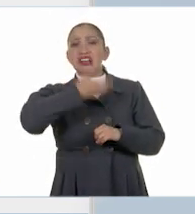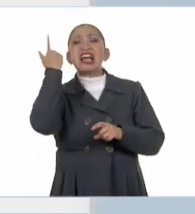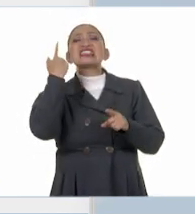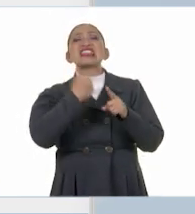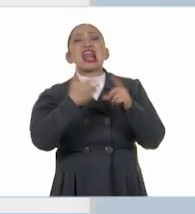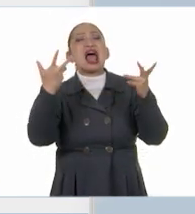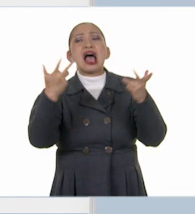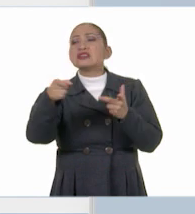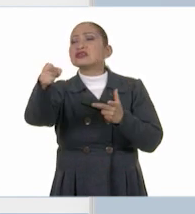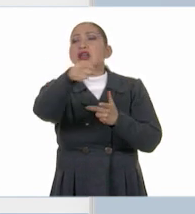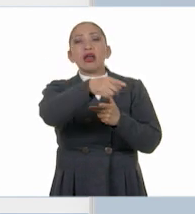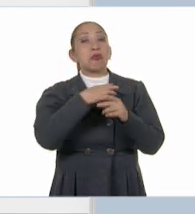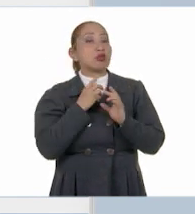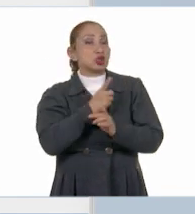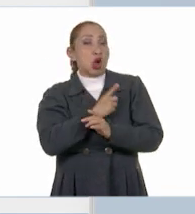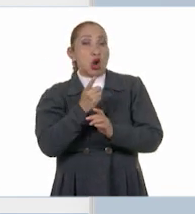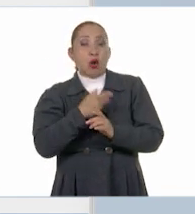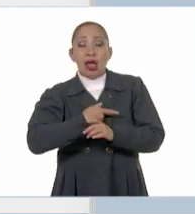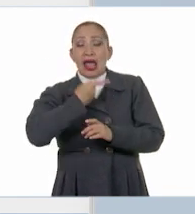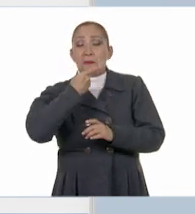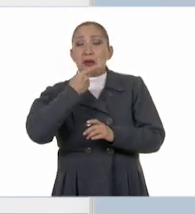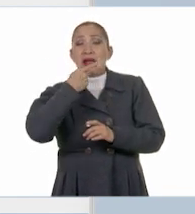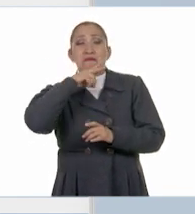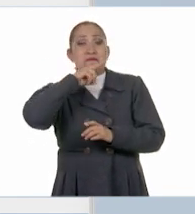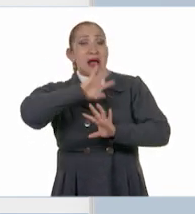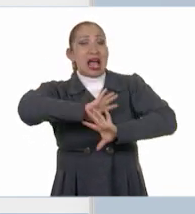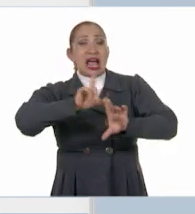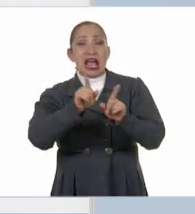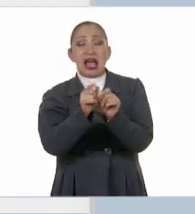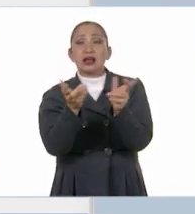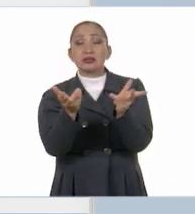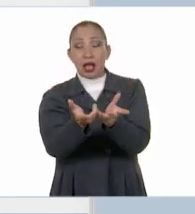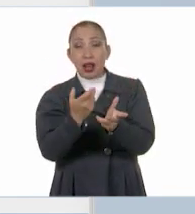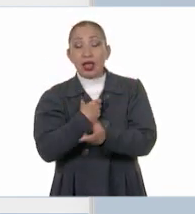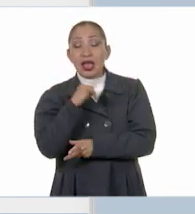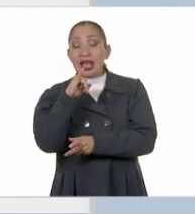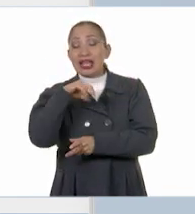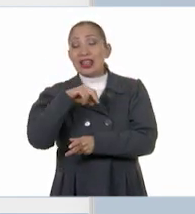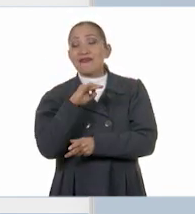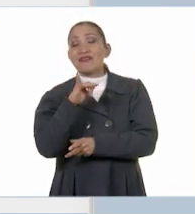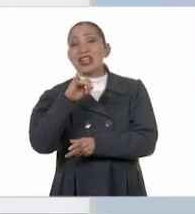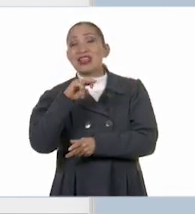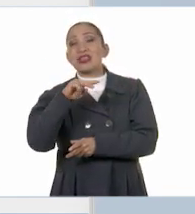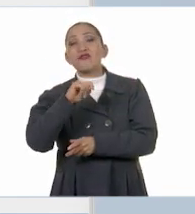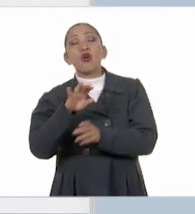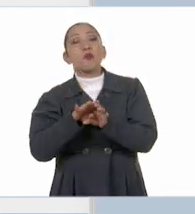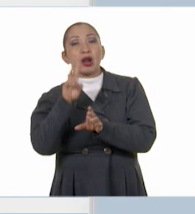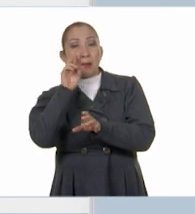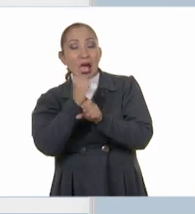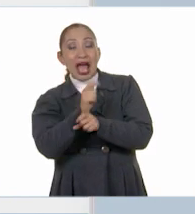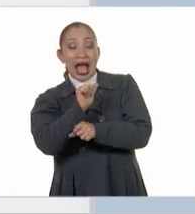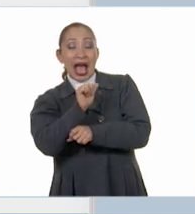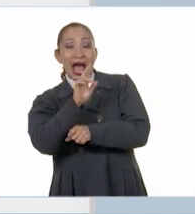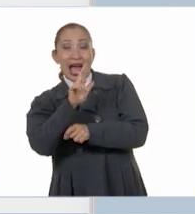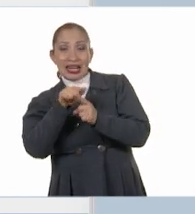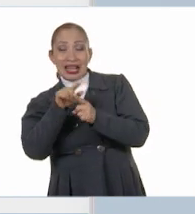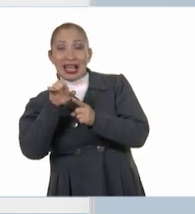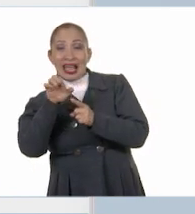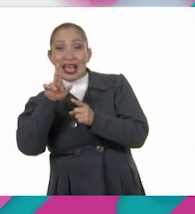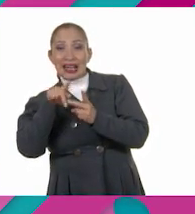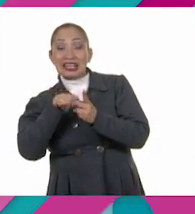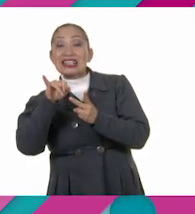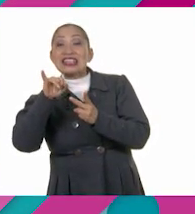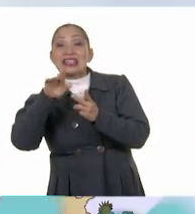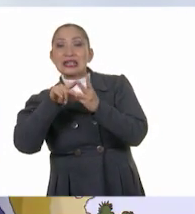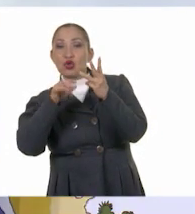quién realiza la acción. Se trata de la acción nada más. Y los verbos en infinitivo los identificamos porque terminan en ar, er